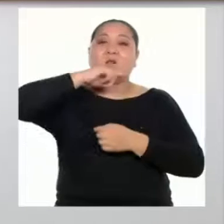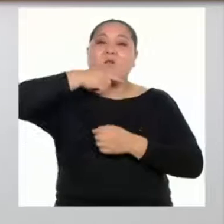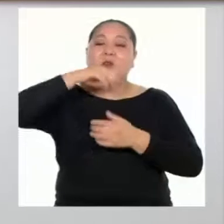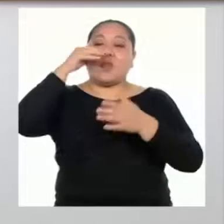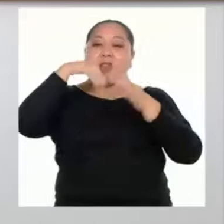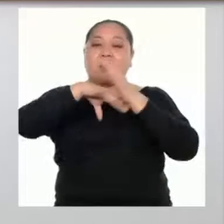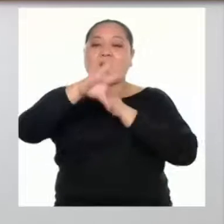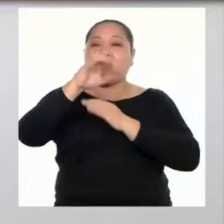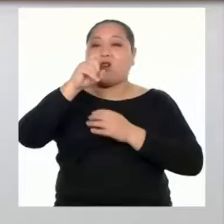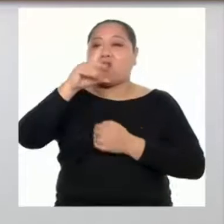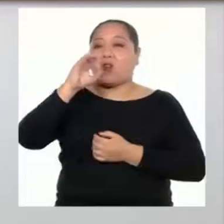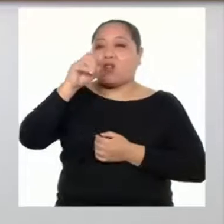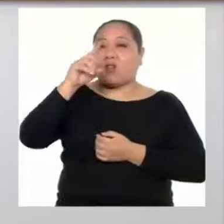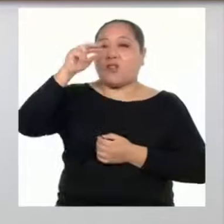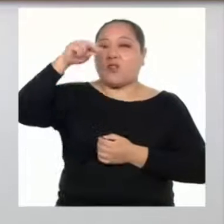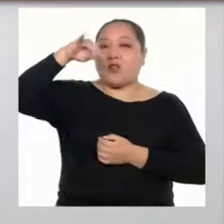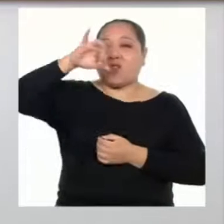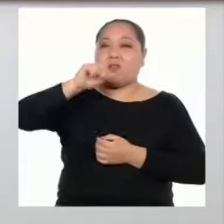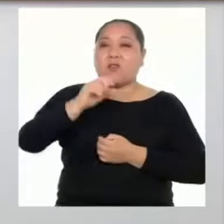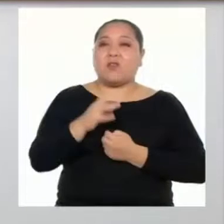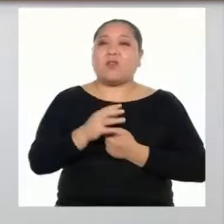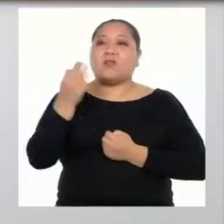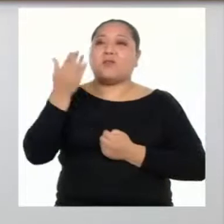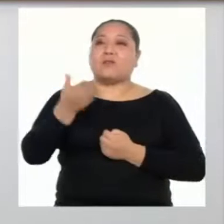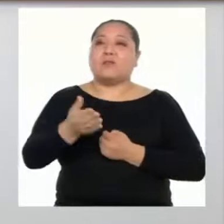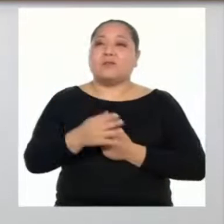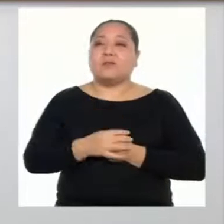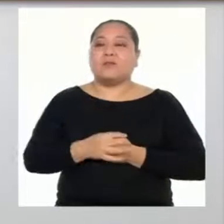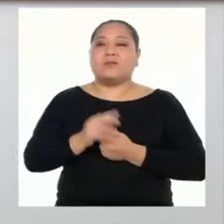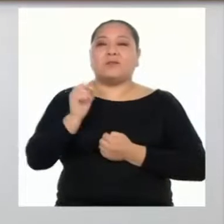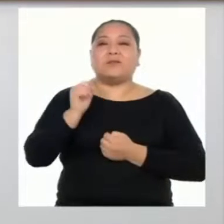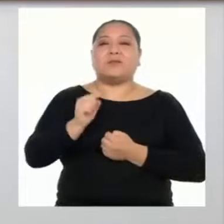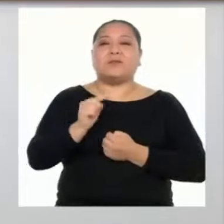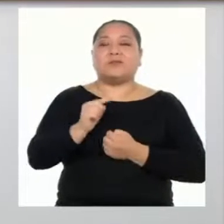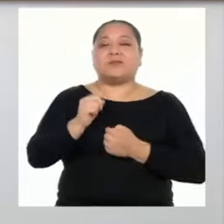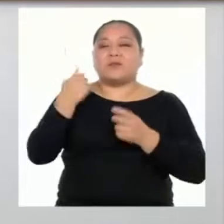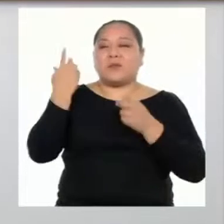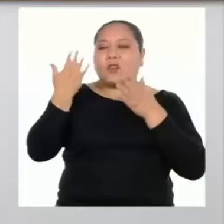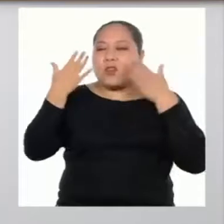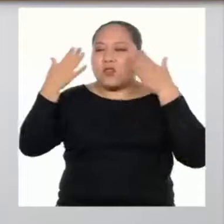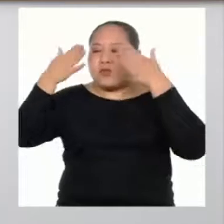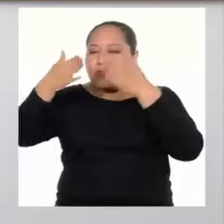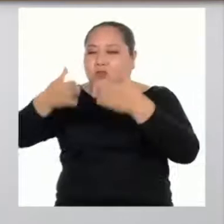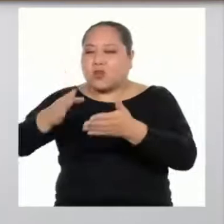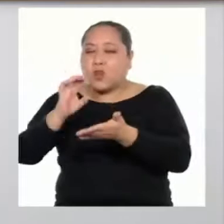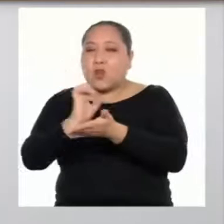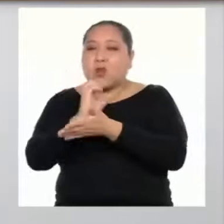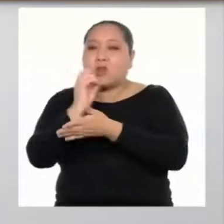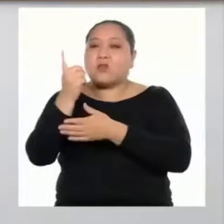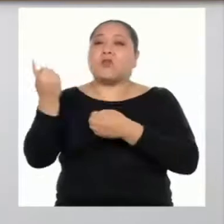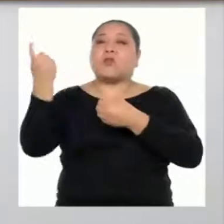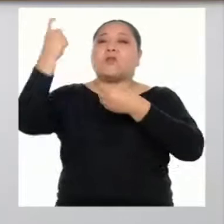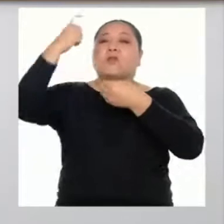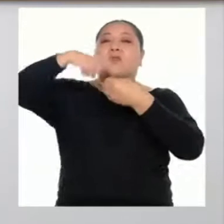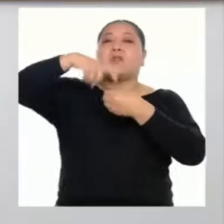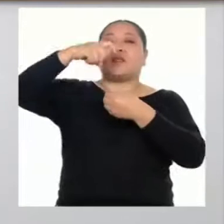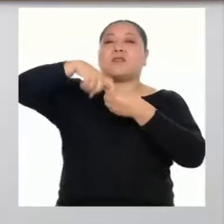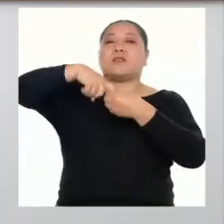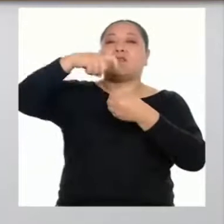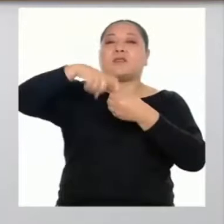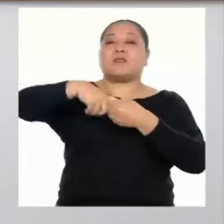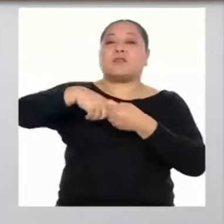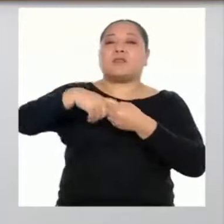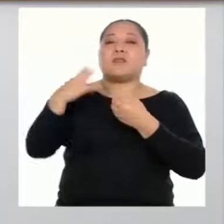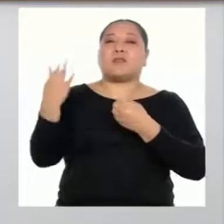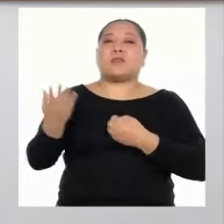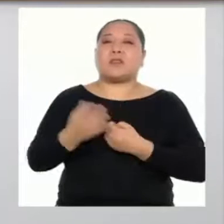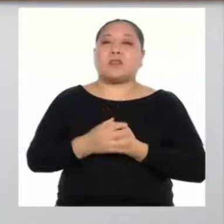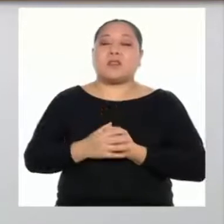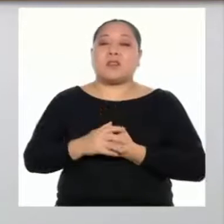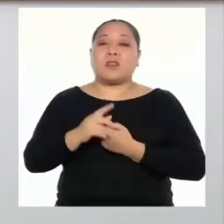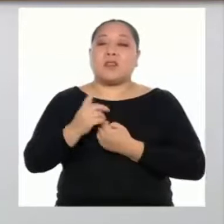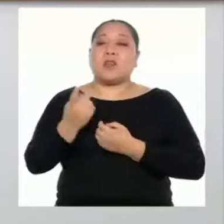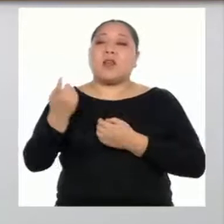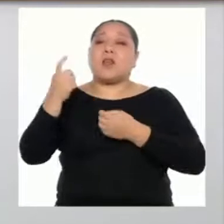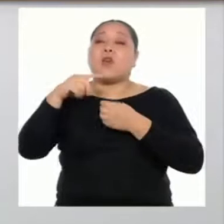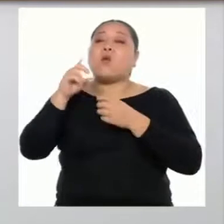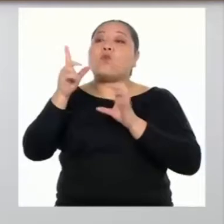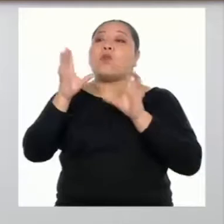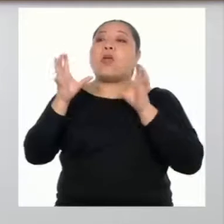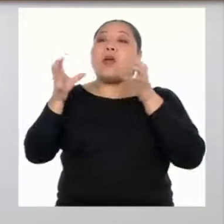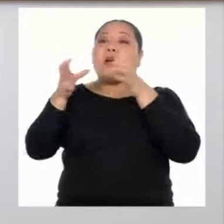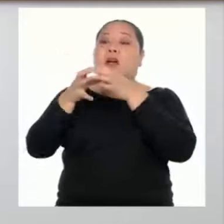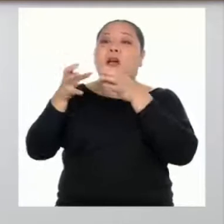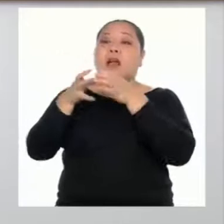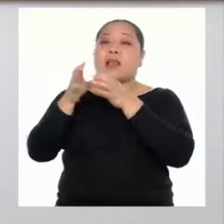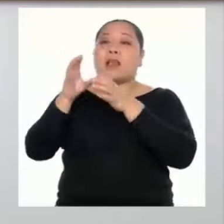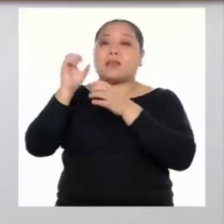en la colonia solo podía acceder a la educación si pertenecía a una determinada clase